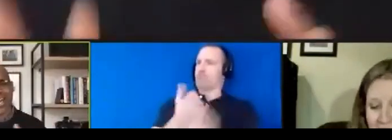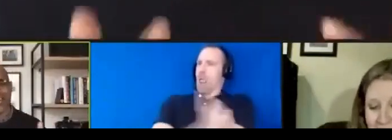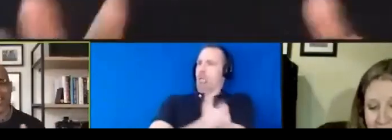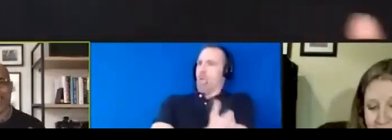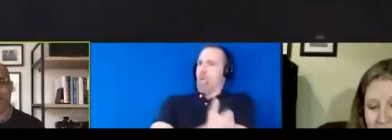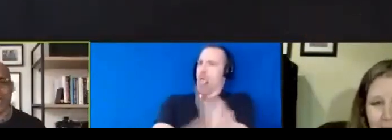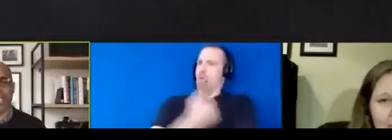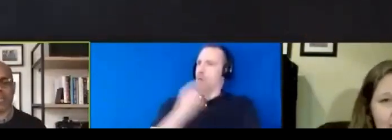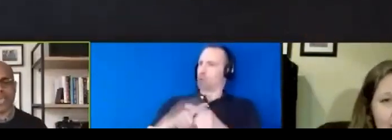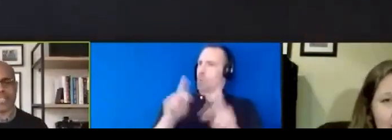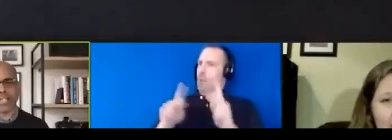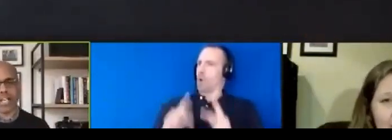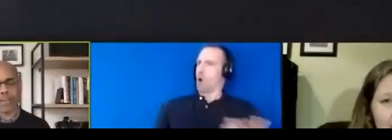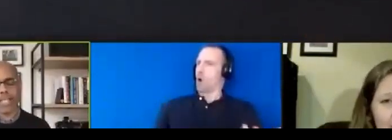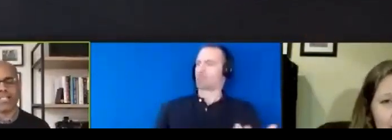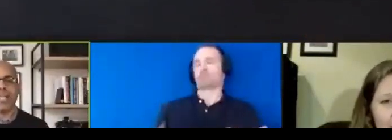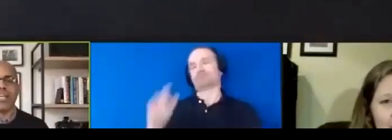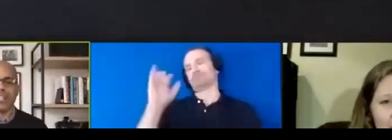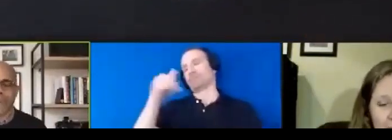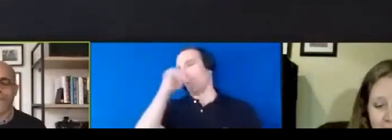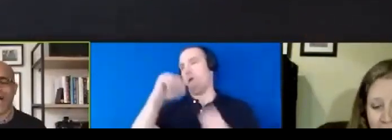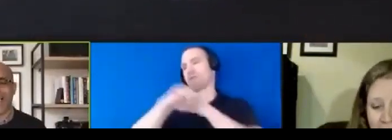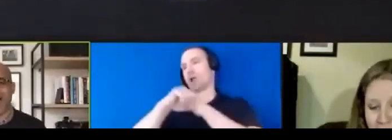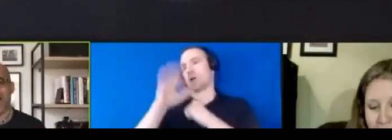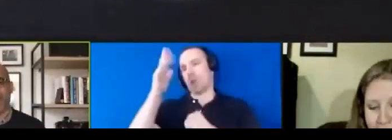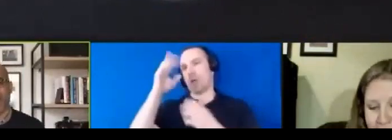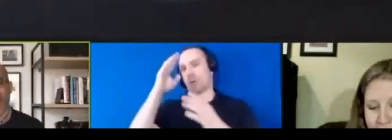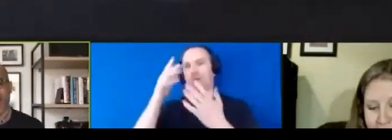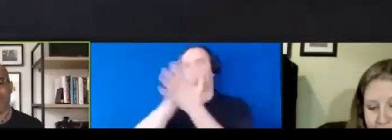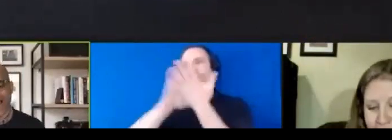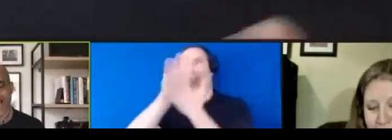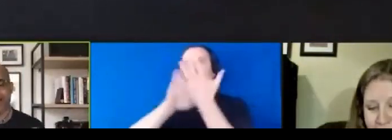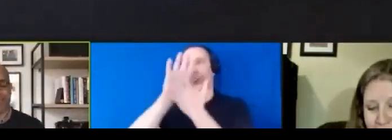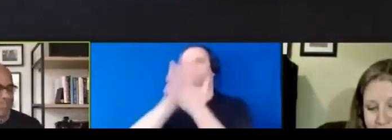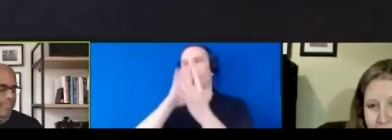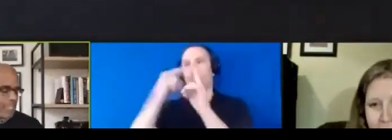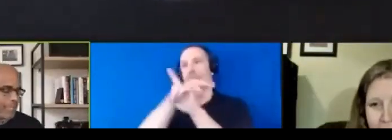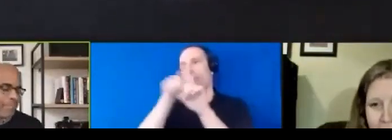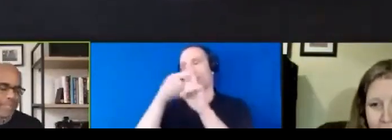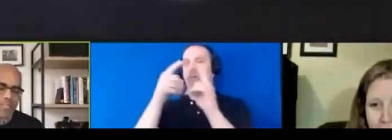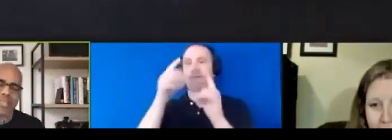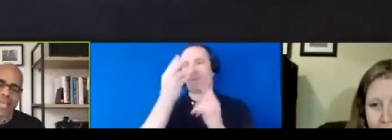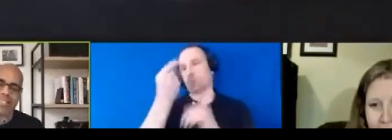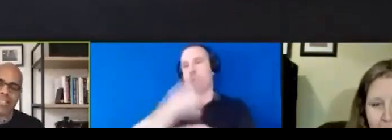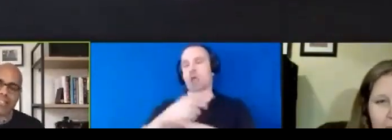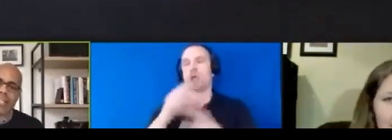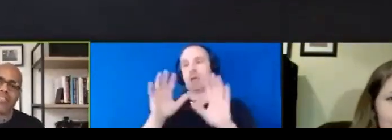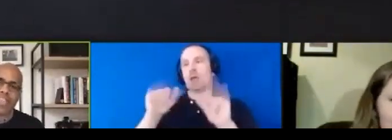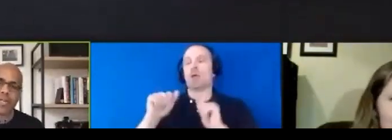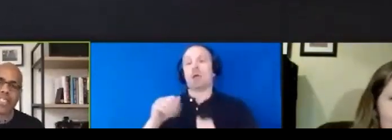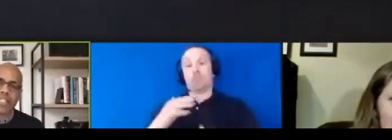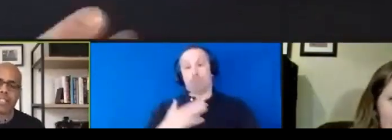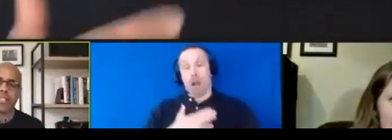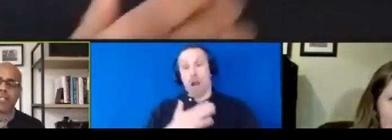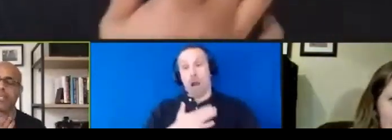cómo afecta al compartir las las jeringas entonces este después de esto tal vez va a haber una noticia